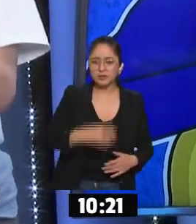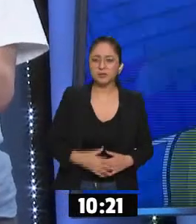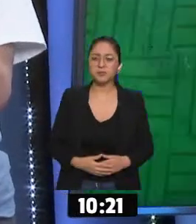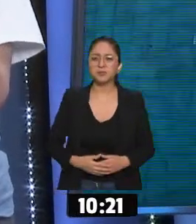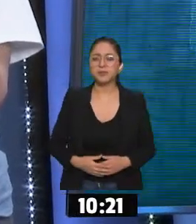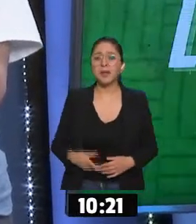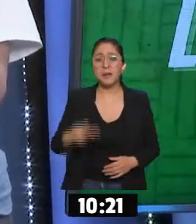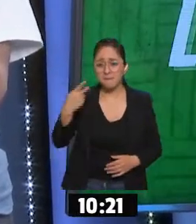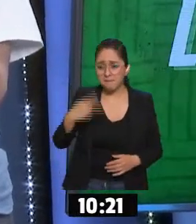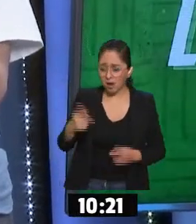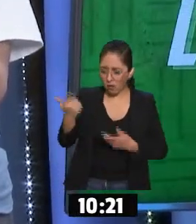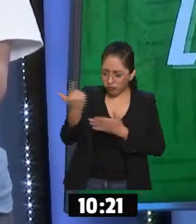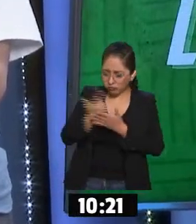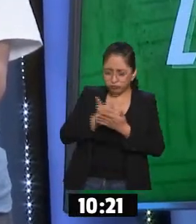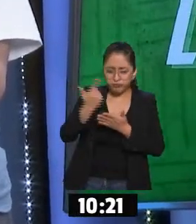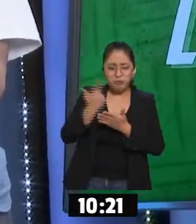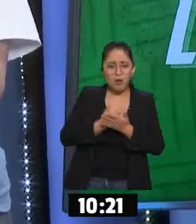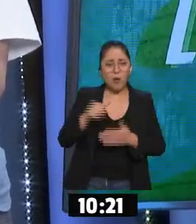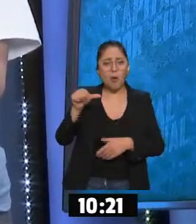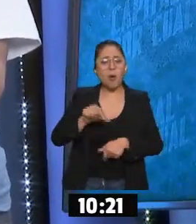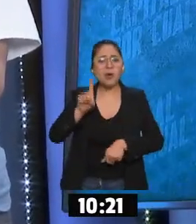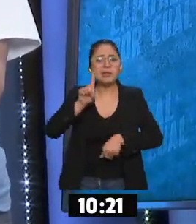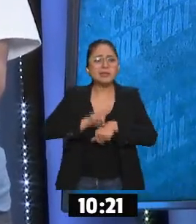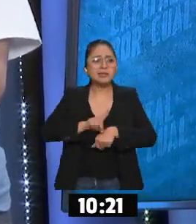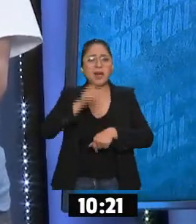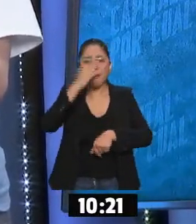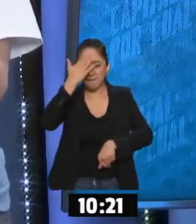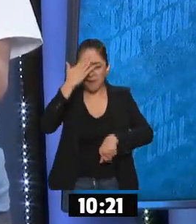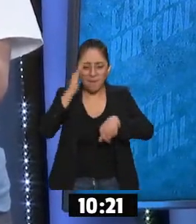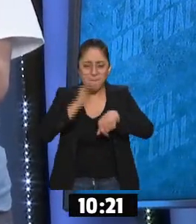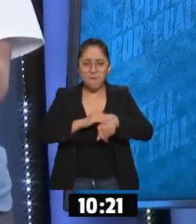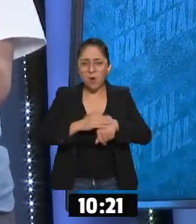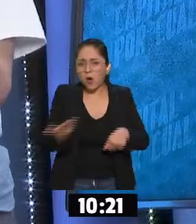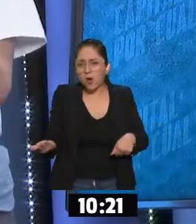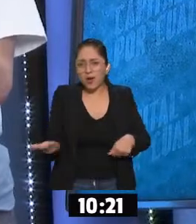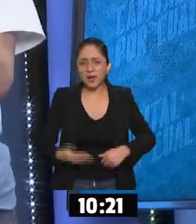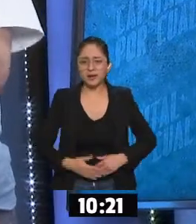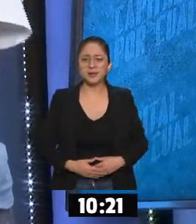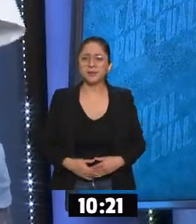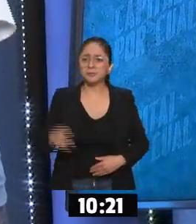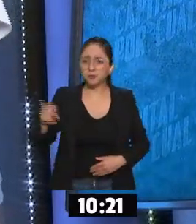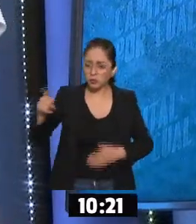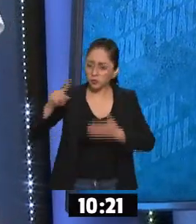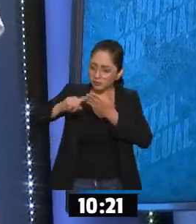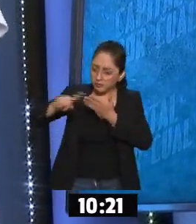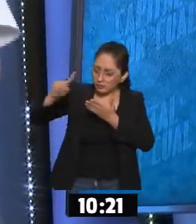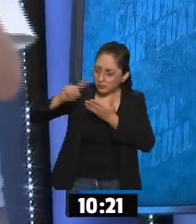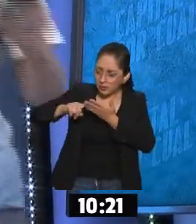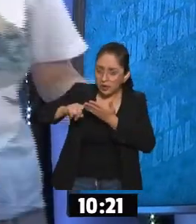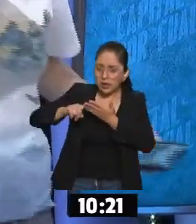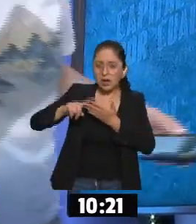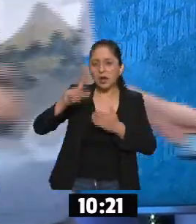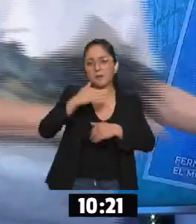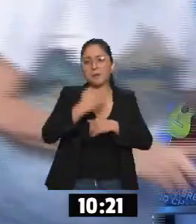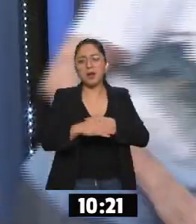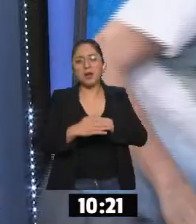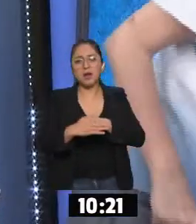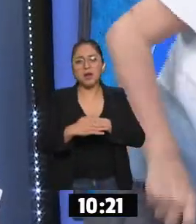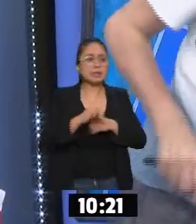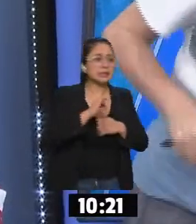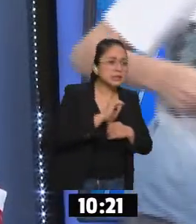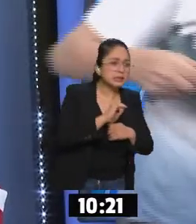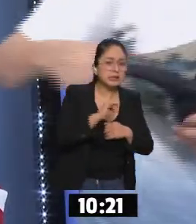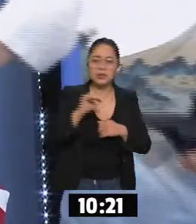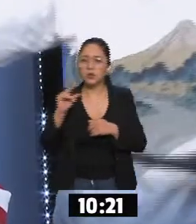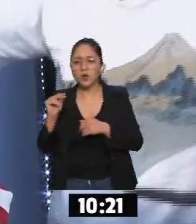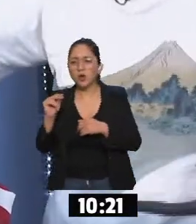programa. Es que hay mucho que festejar, oiga, ¿cómo la ve? ¿Qué le parece si en lo que busca... bueno, no, ya. ¿Qué?